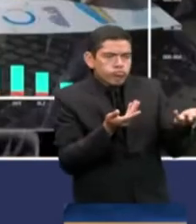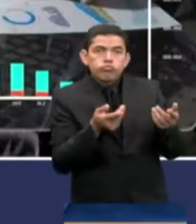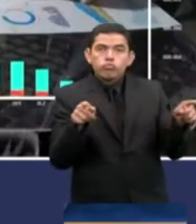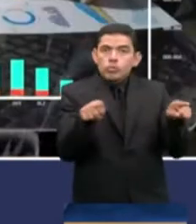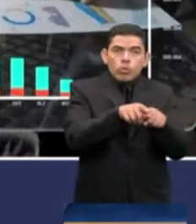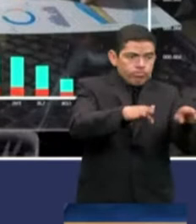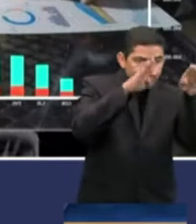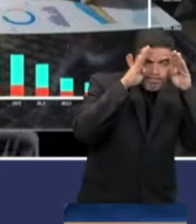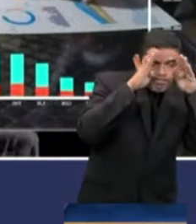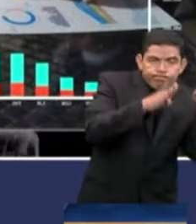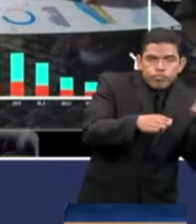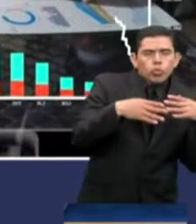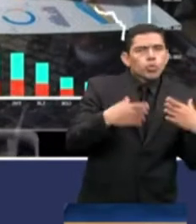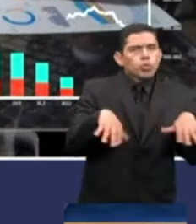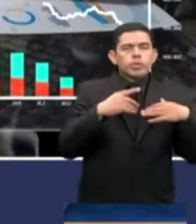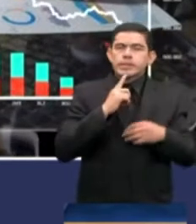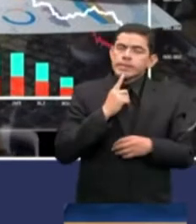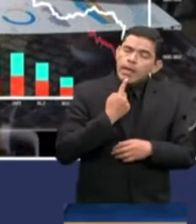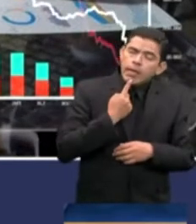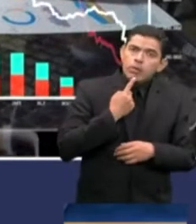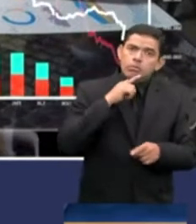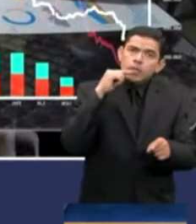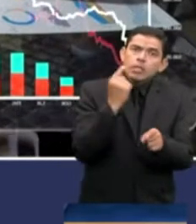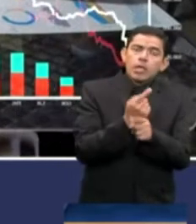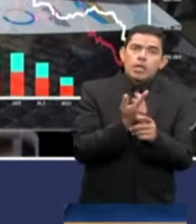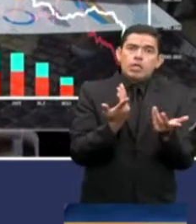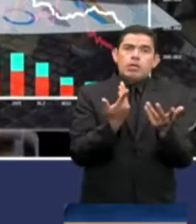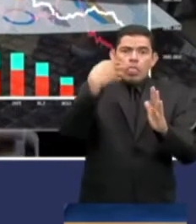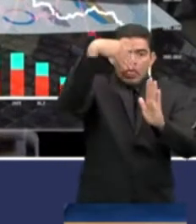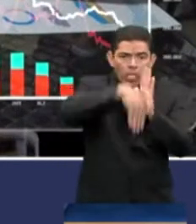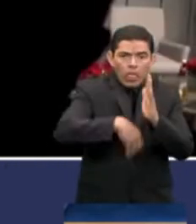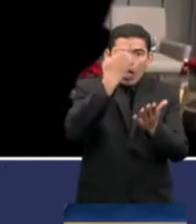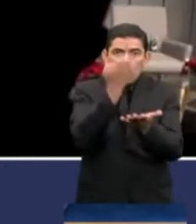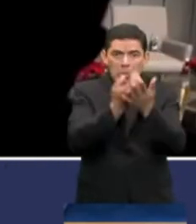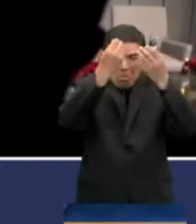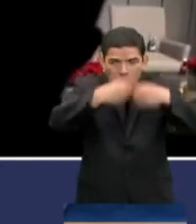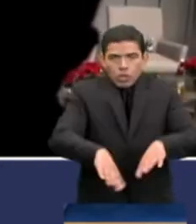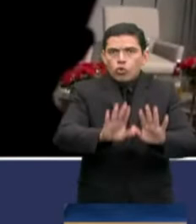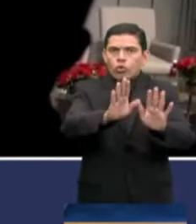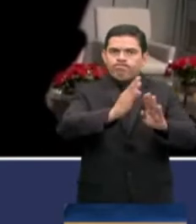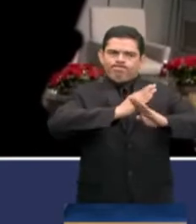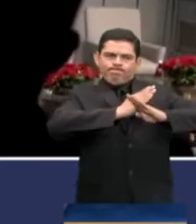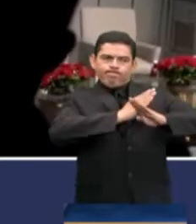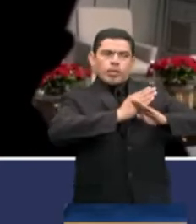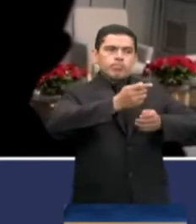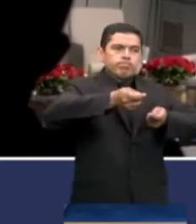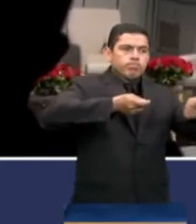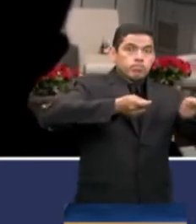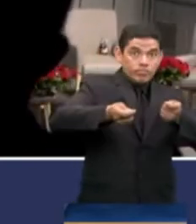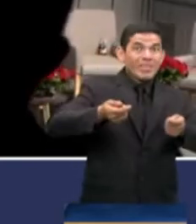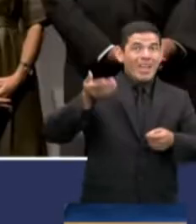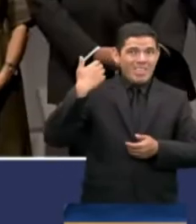igualmente delicada para salvarnos del inminente colapso al que nos conducían las